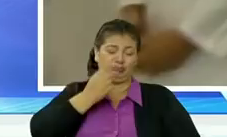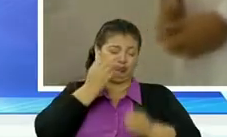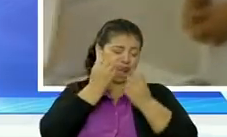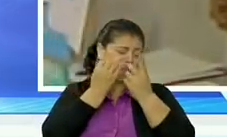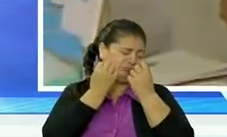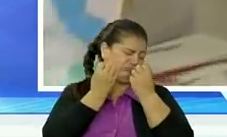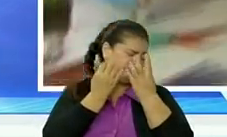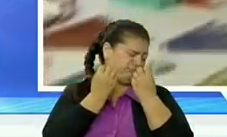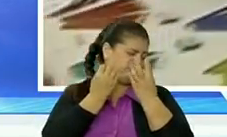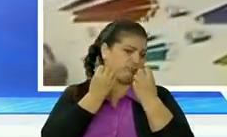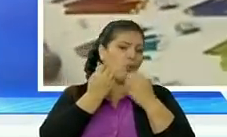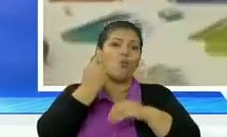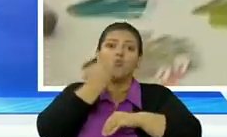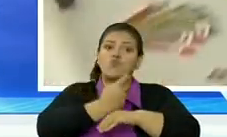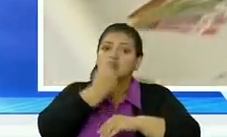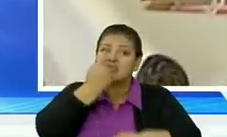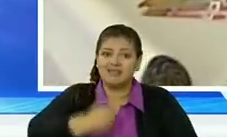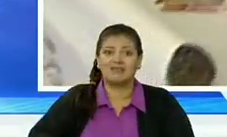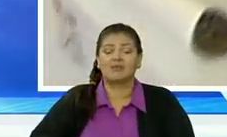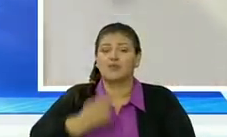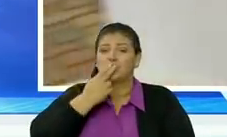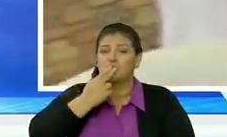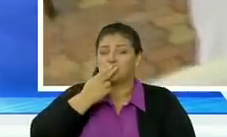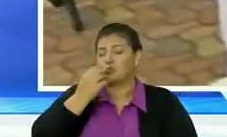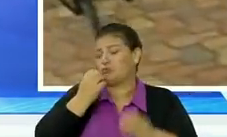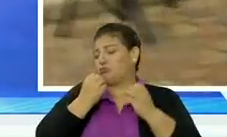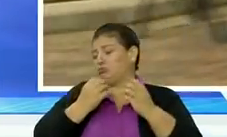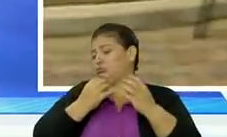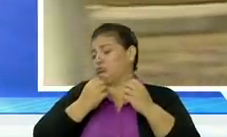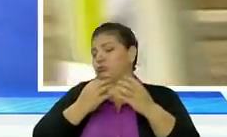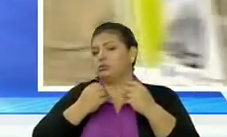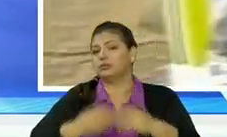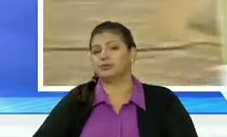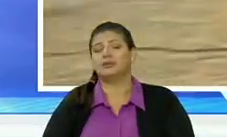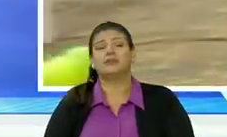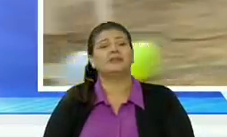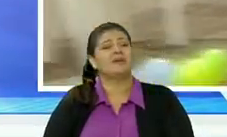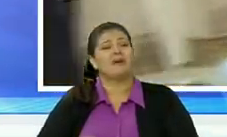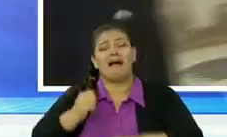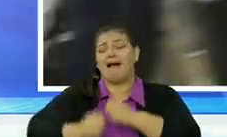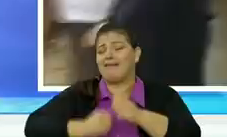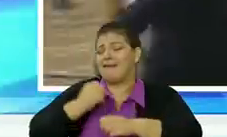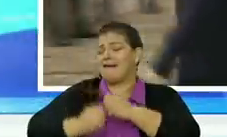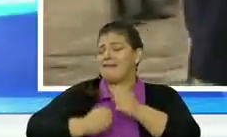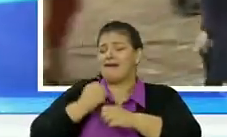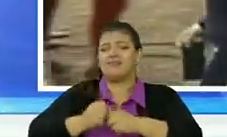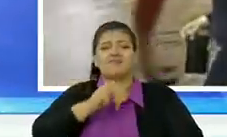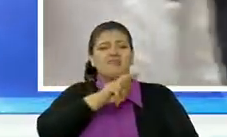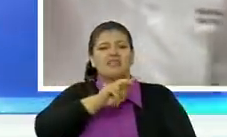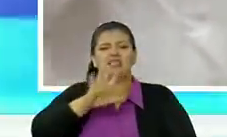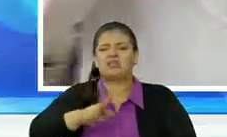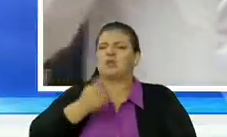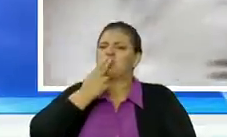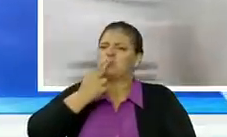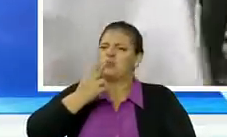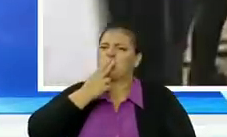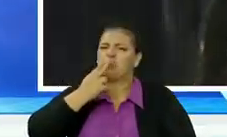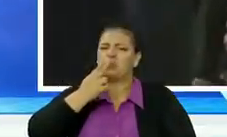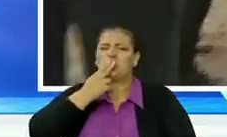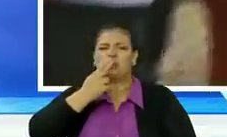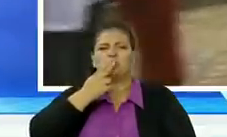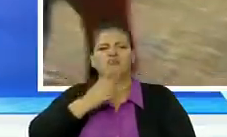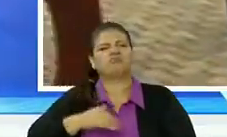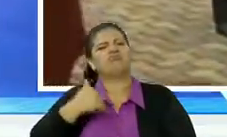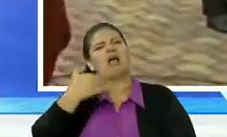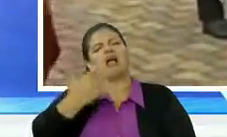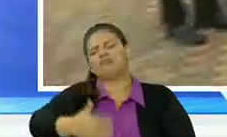años, por lo menos. ¿20 fumó y 20 dejó? Sí, 20, 25 años habré fumado. pero ya hace 27 aproximadamente, 25, 27 que